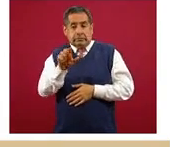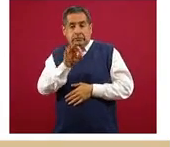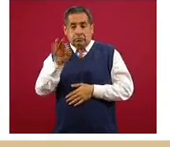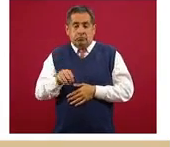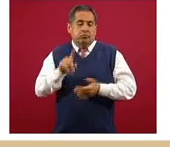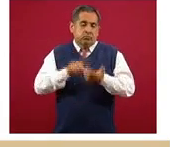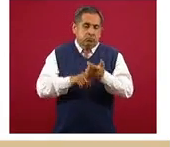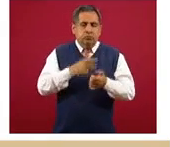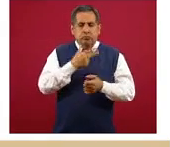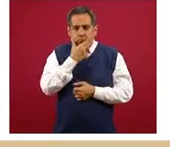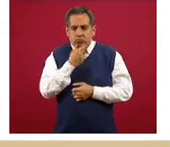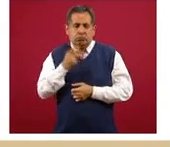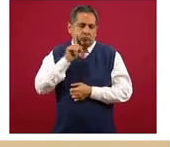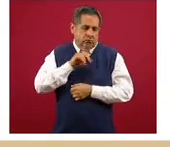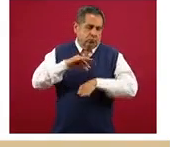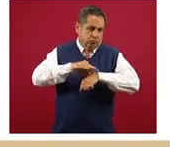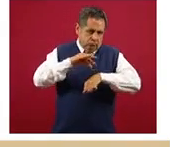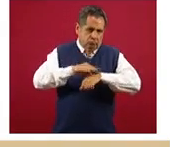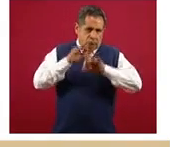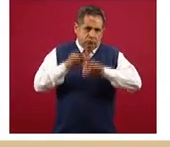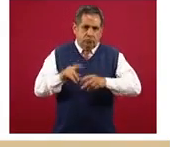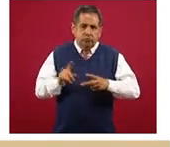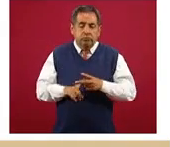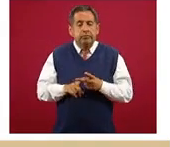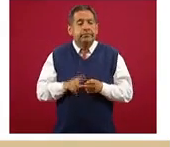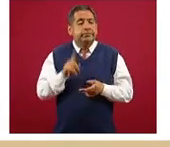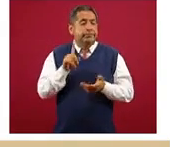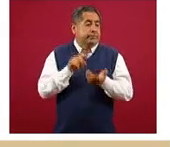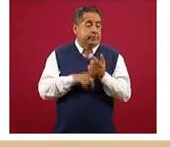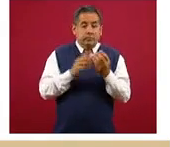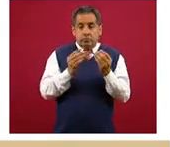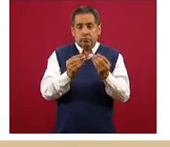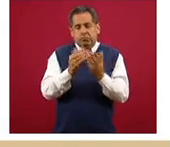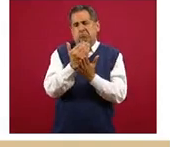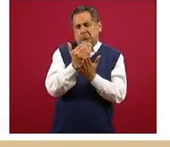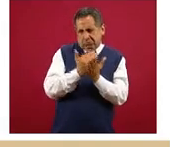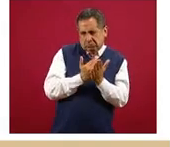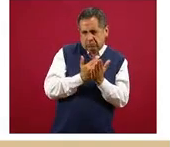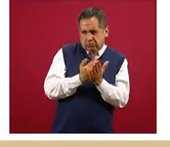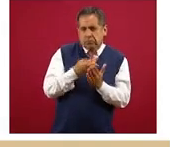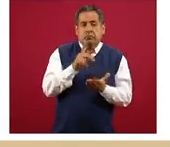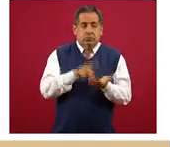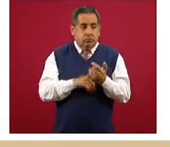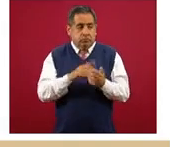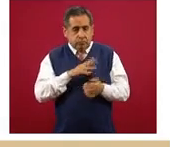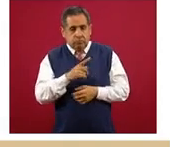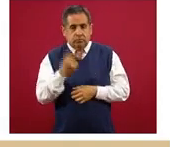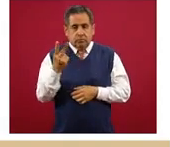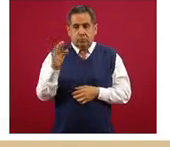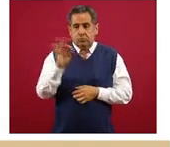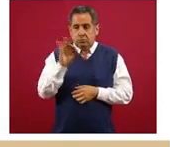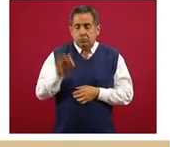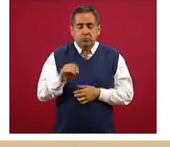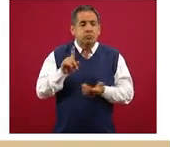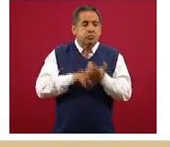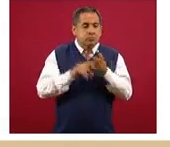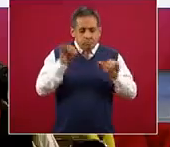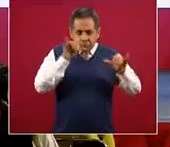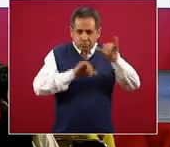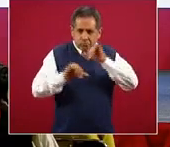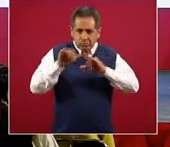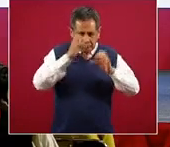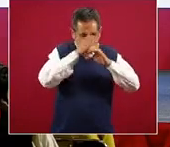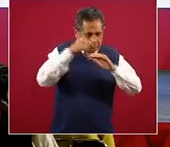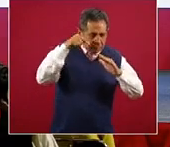ser médicas o médicos y en mucho menor proporción, 2% laboratoristas